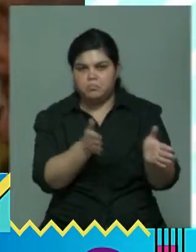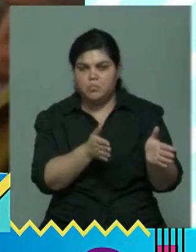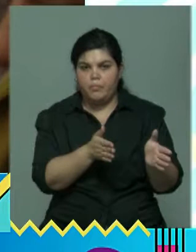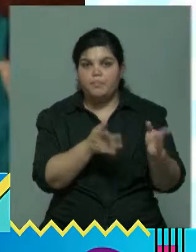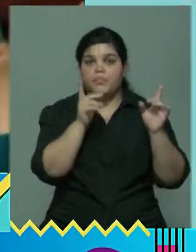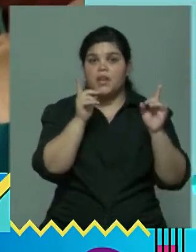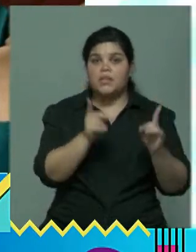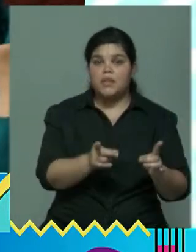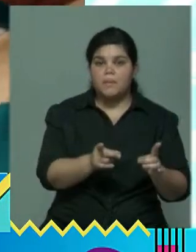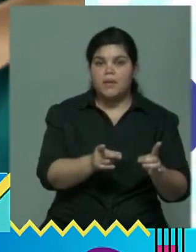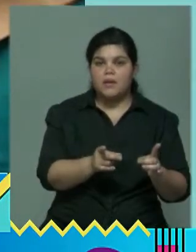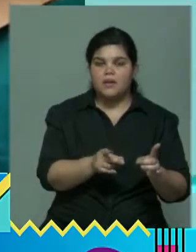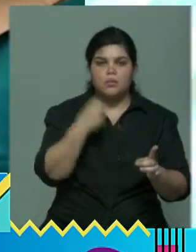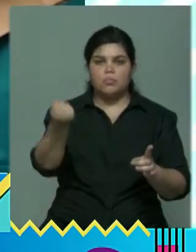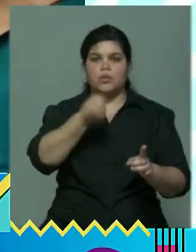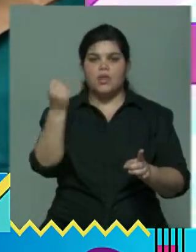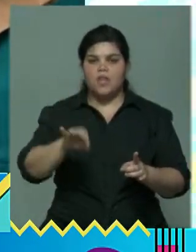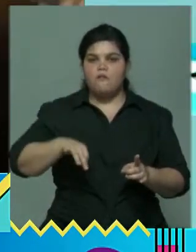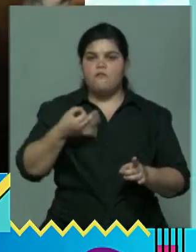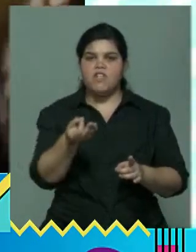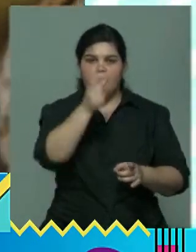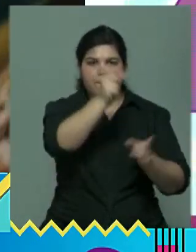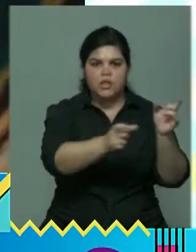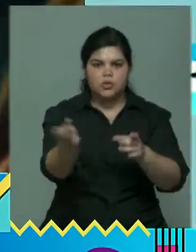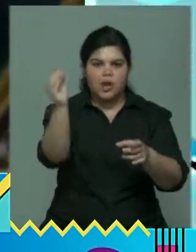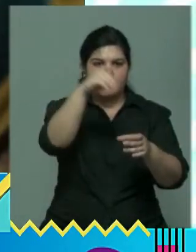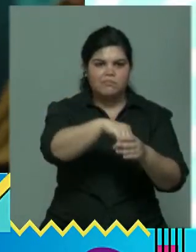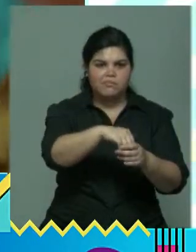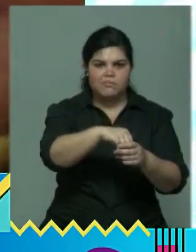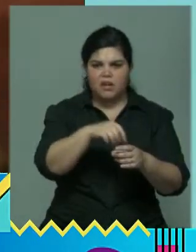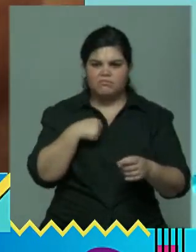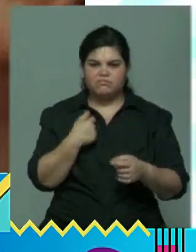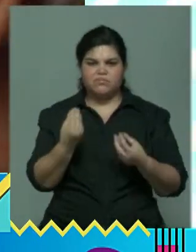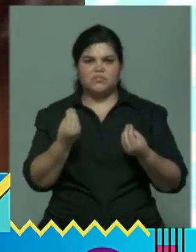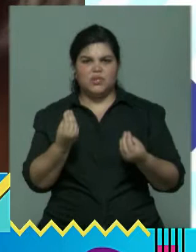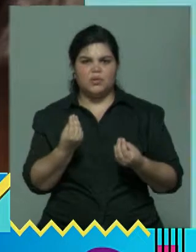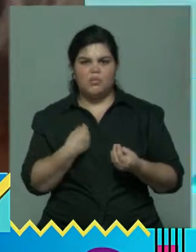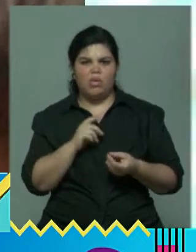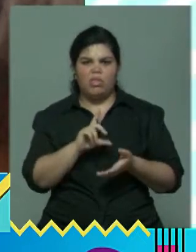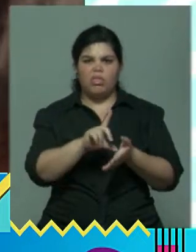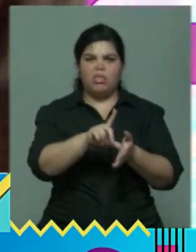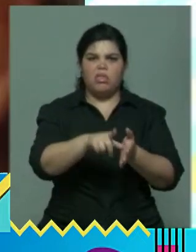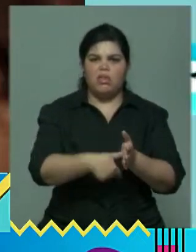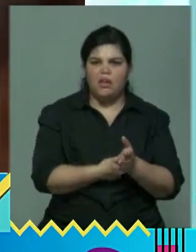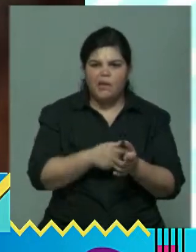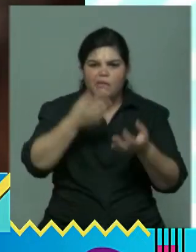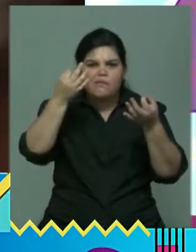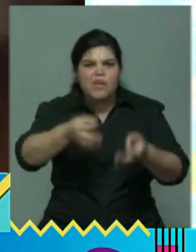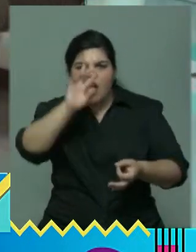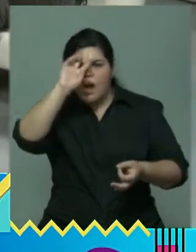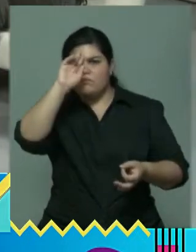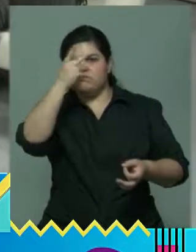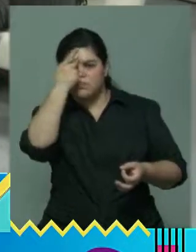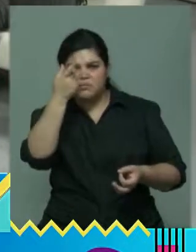en la vida de las personas a veces no se refleja esa velocidad y tenemos una expectativa de vida de 35 años